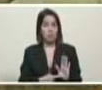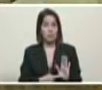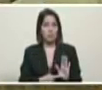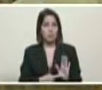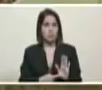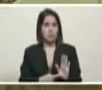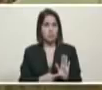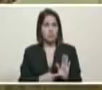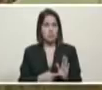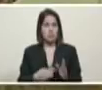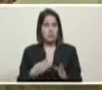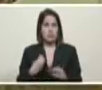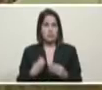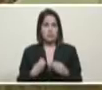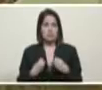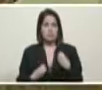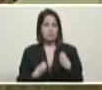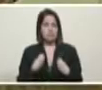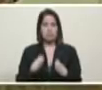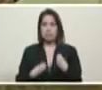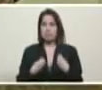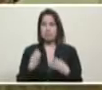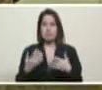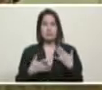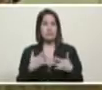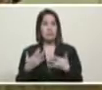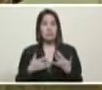de mucho sentimiento